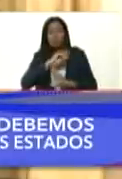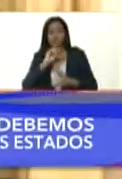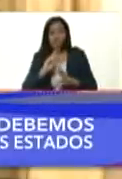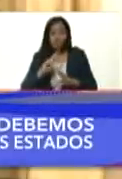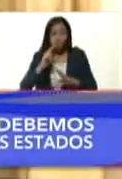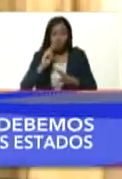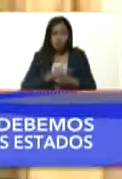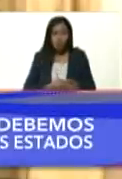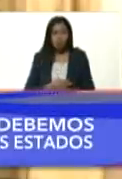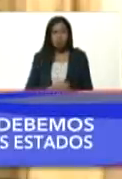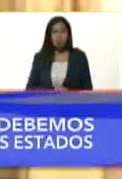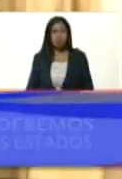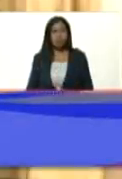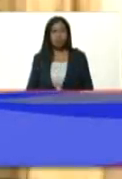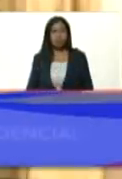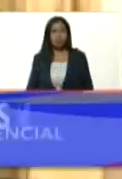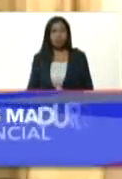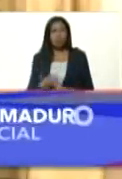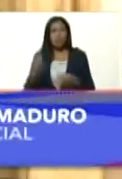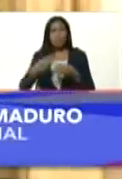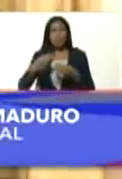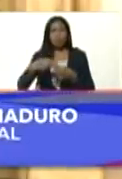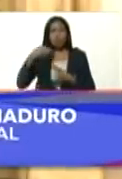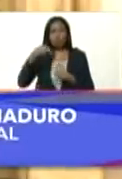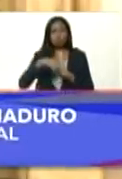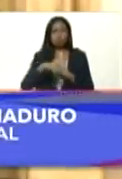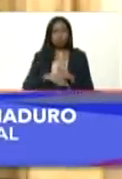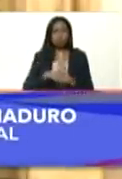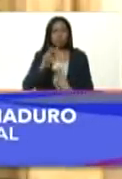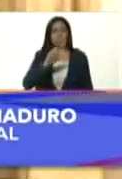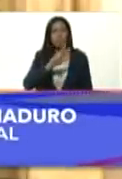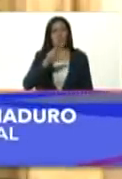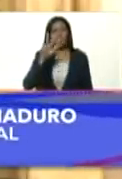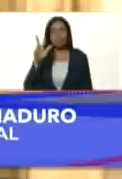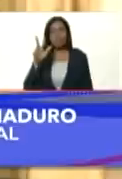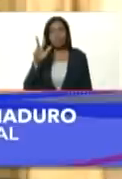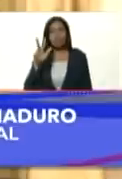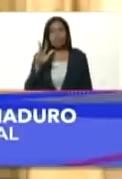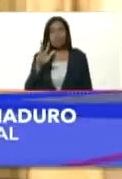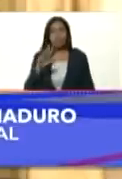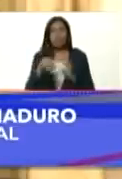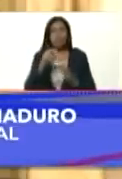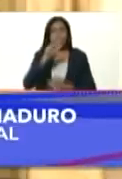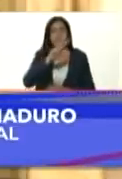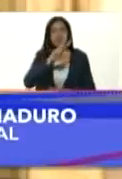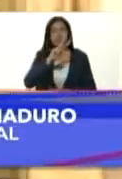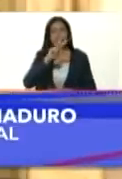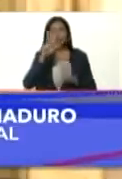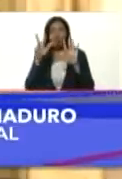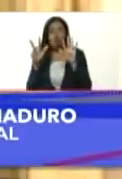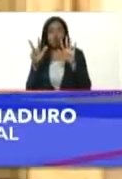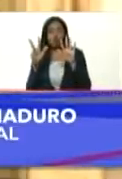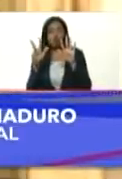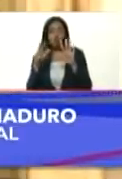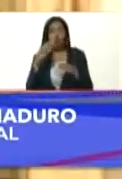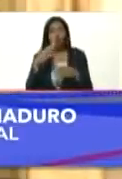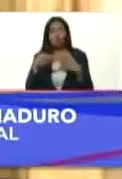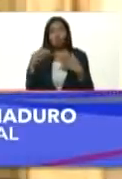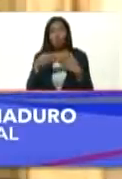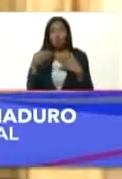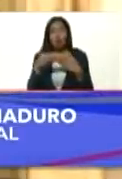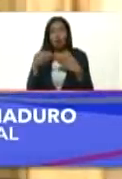petróleo marcador Brent bajó hoy de 33 dólares el barril a 28 dólares el barril.